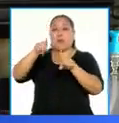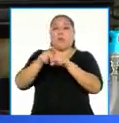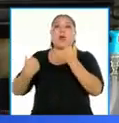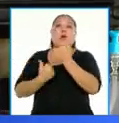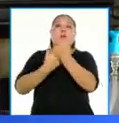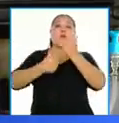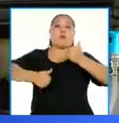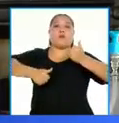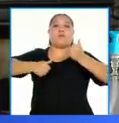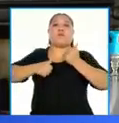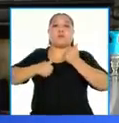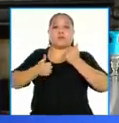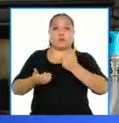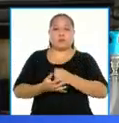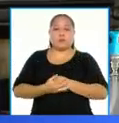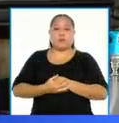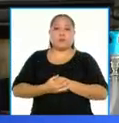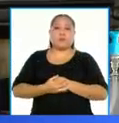Fuerzas Armadas.